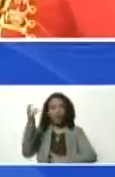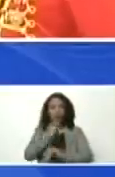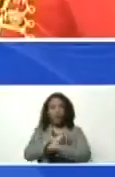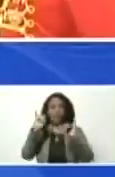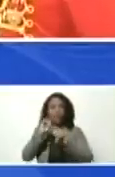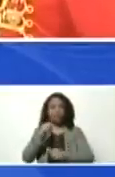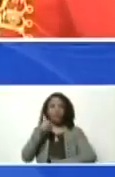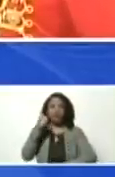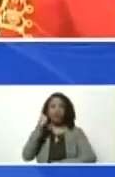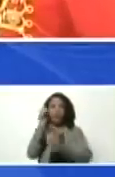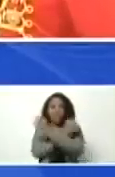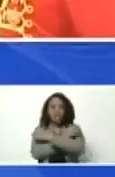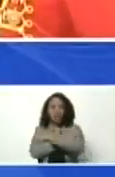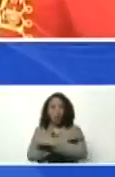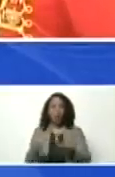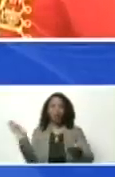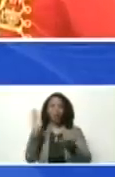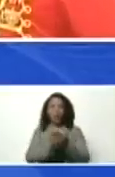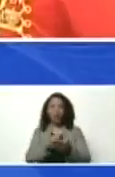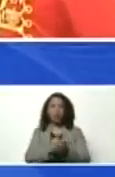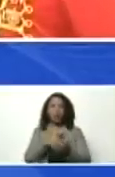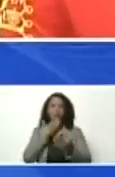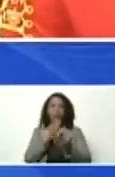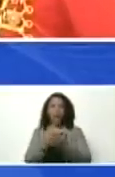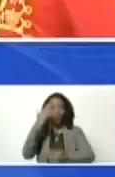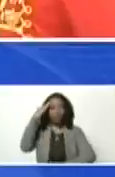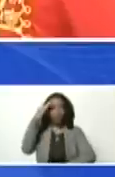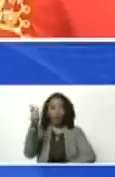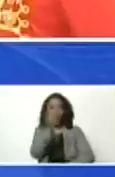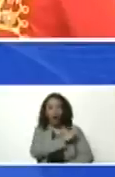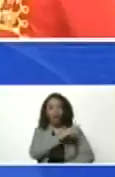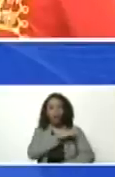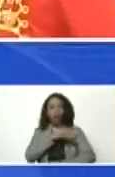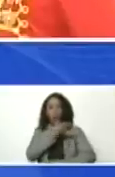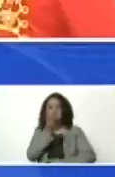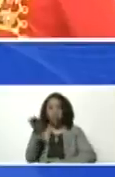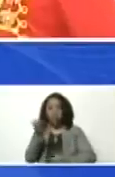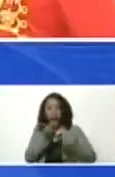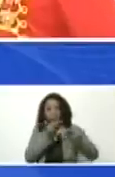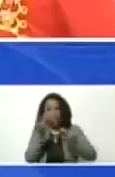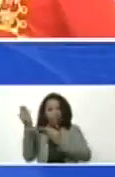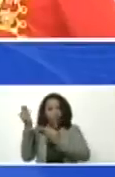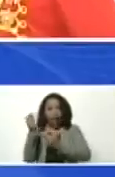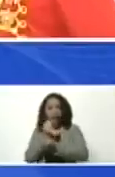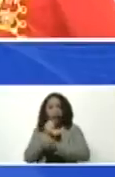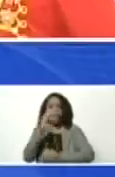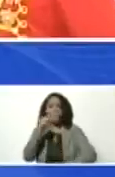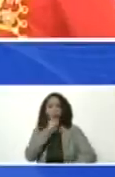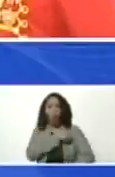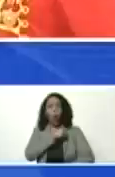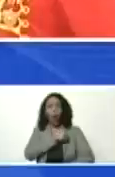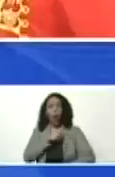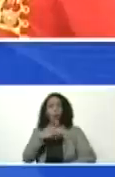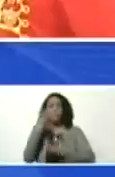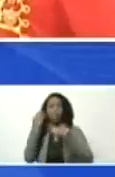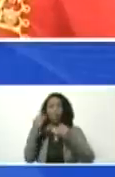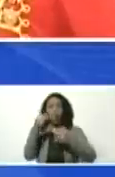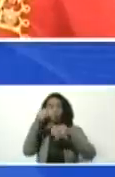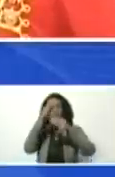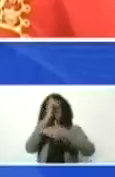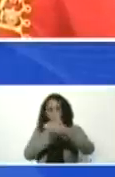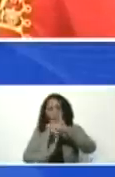Muy bien, lo felicito nuevamente. Gracias, mi comandante en jefe. Sigan adelante, con mucha moral, mucha honestidad,